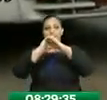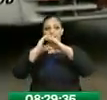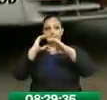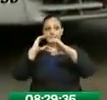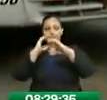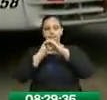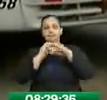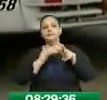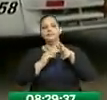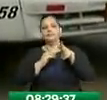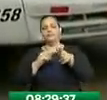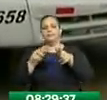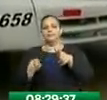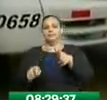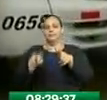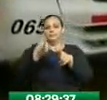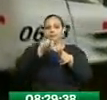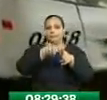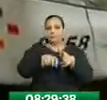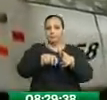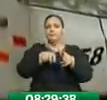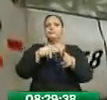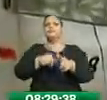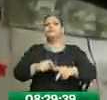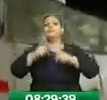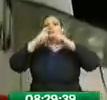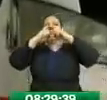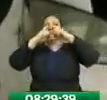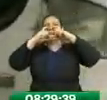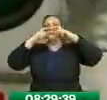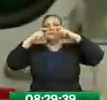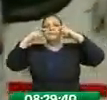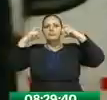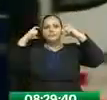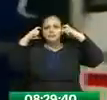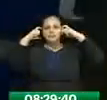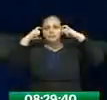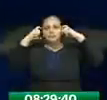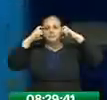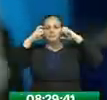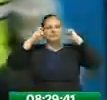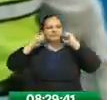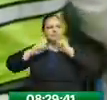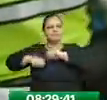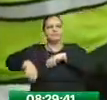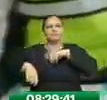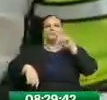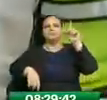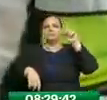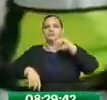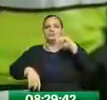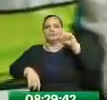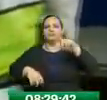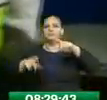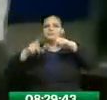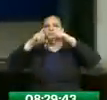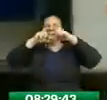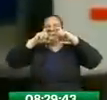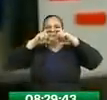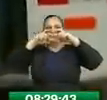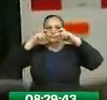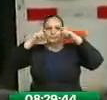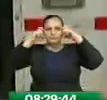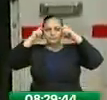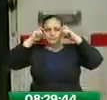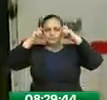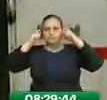que utilizar la mascarilla durante todo el viaje. Las rutas para la de la reactivación van dirigidas solamente a